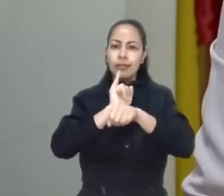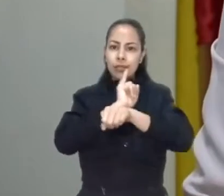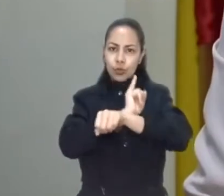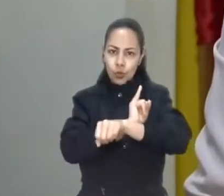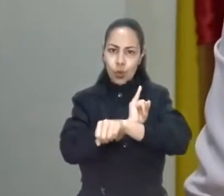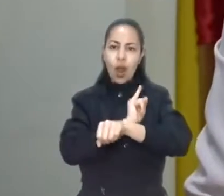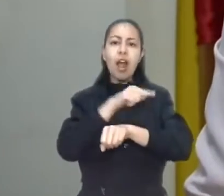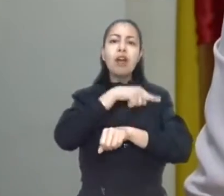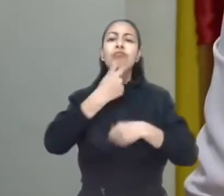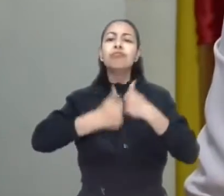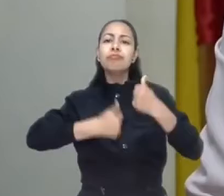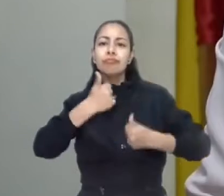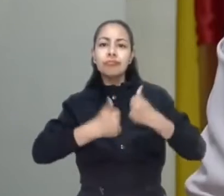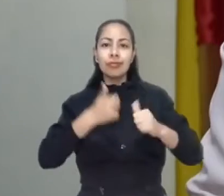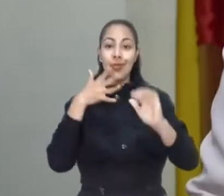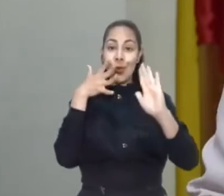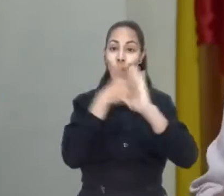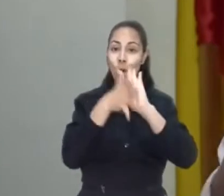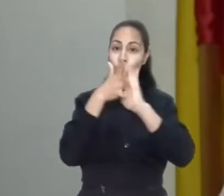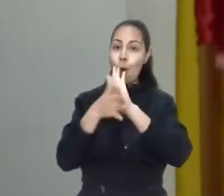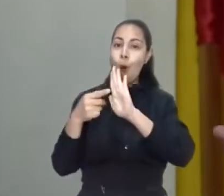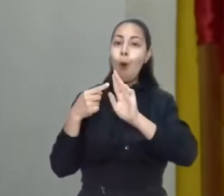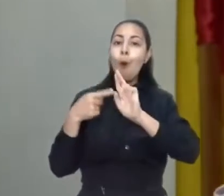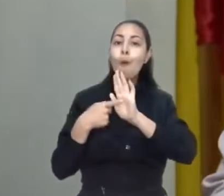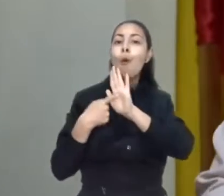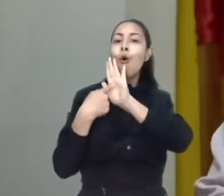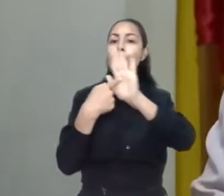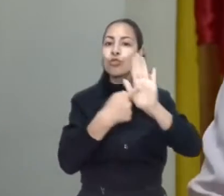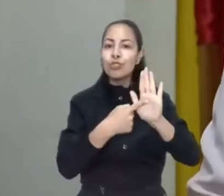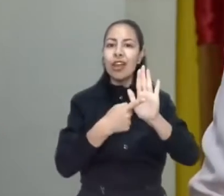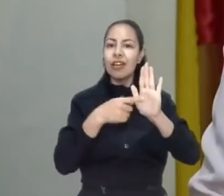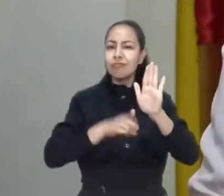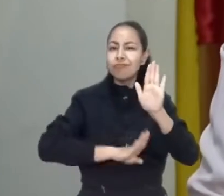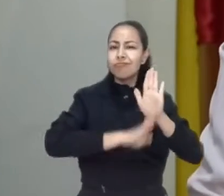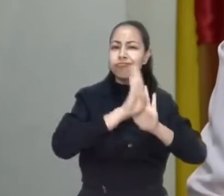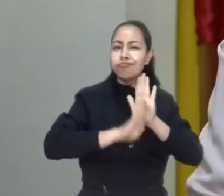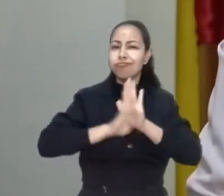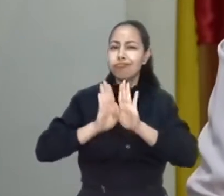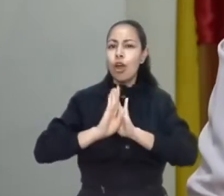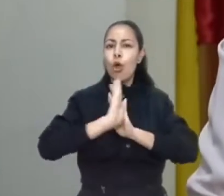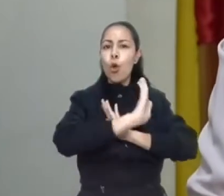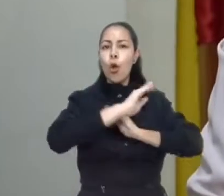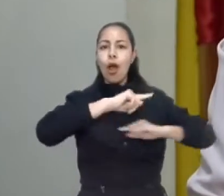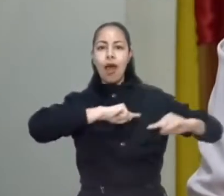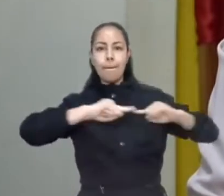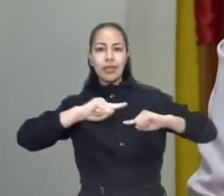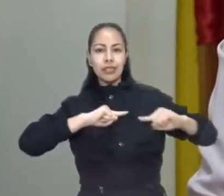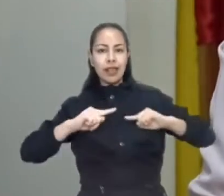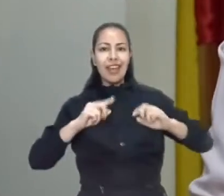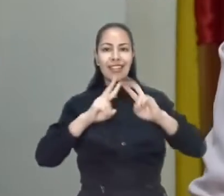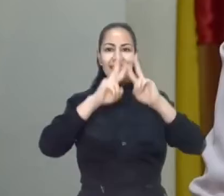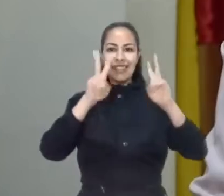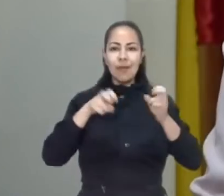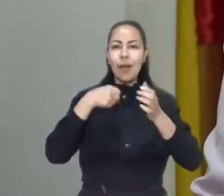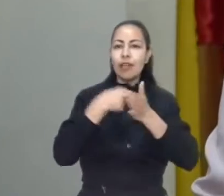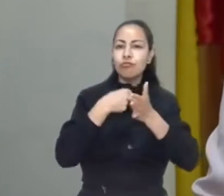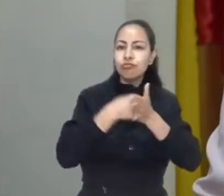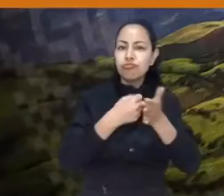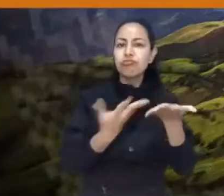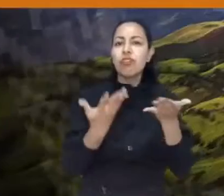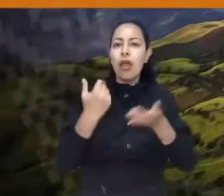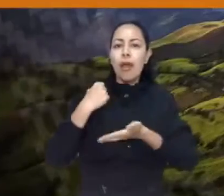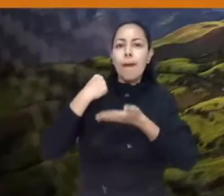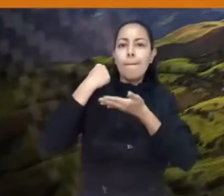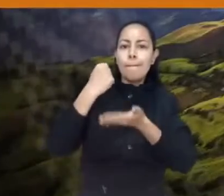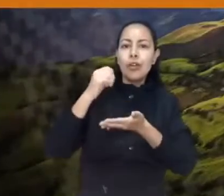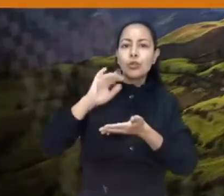de instituciones, en los cuales se da a conocer los avances que se ha tenido desde las administraciones en el tema de gestión,